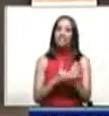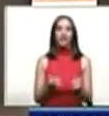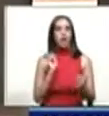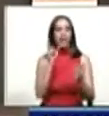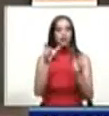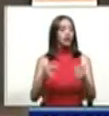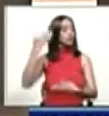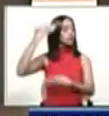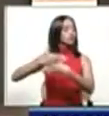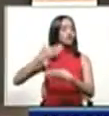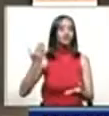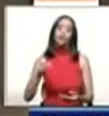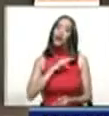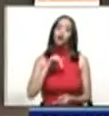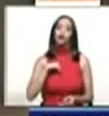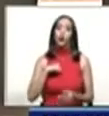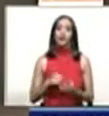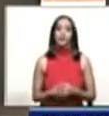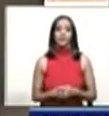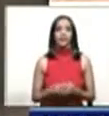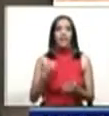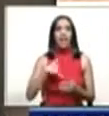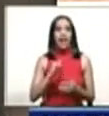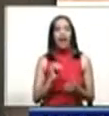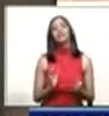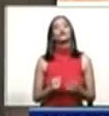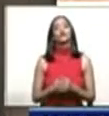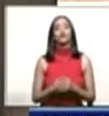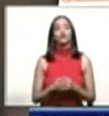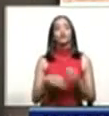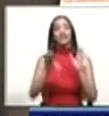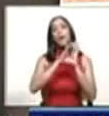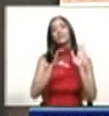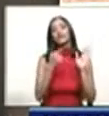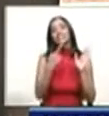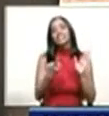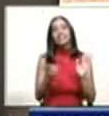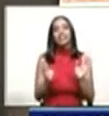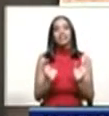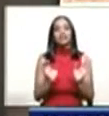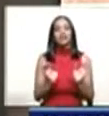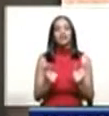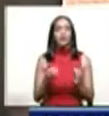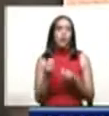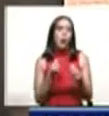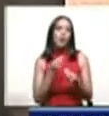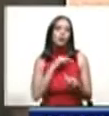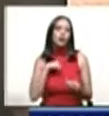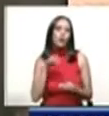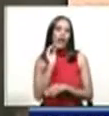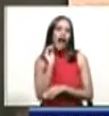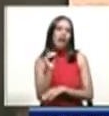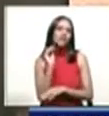un capítulo. Nivel de fastidio, ¿no? Sí, hay un capítulo, se me olvida la serie esa que dan en Netflix, que daban. ¿Cómo hace uno para denunciar,